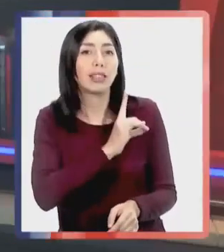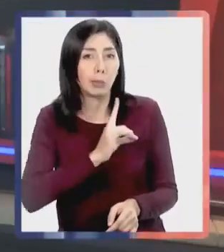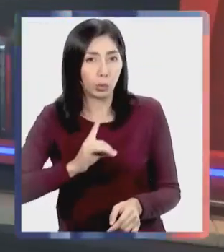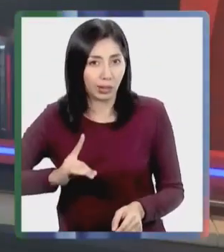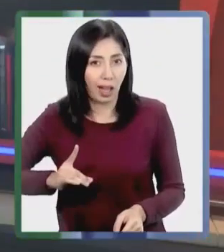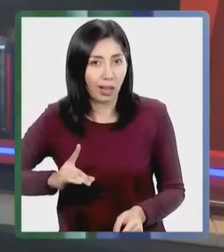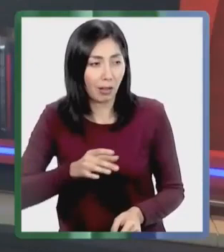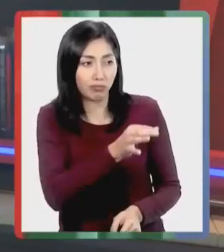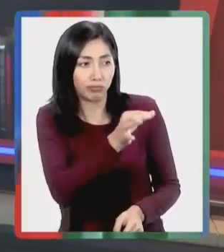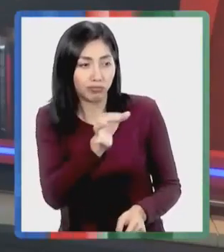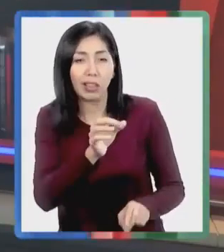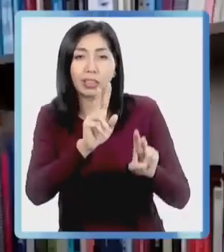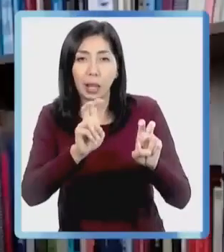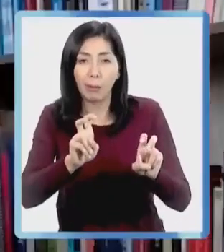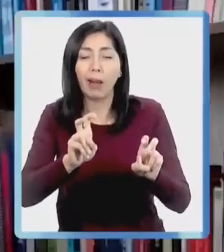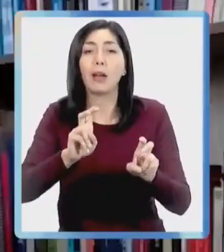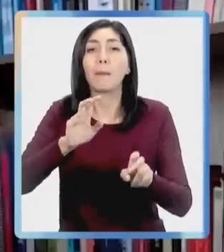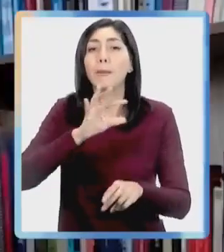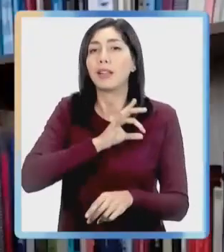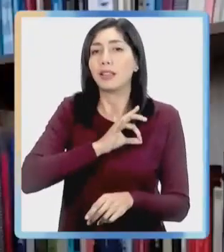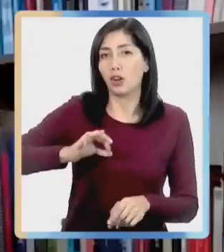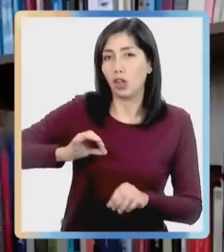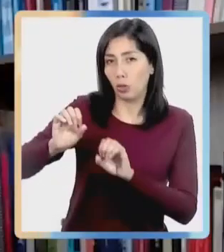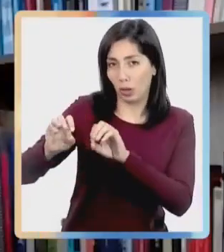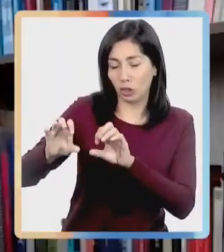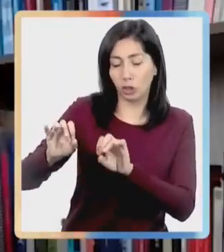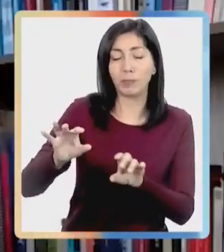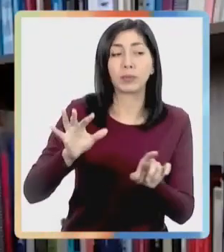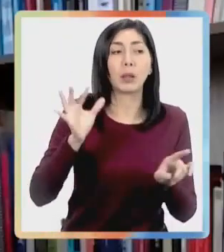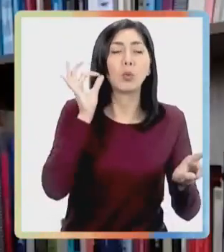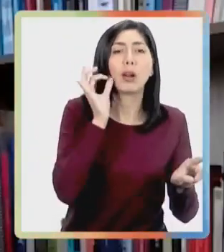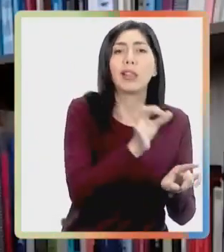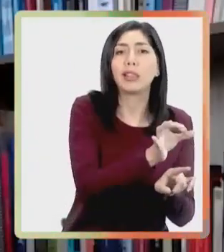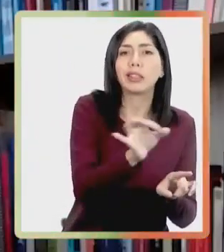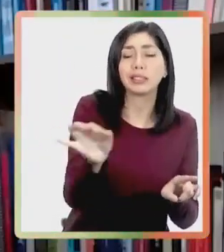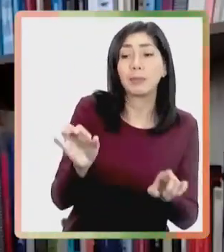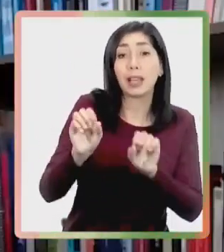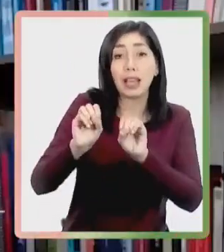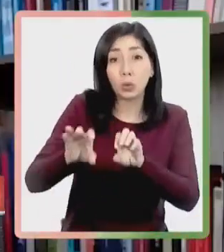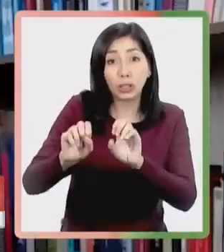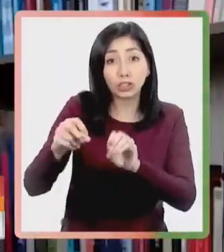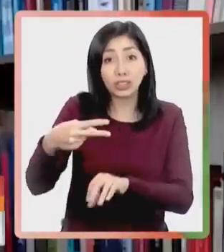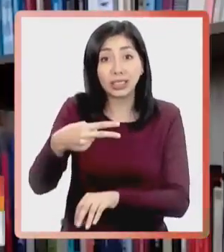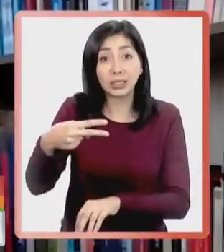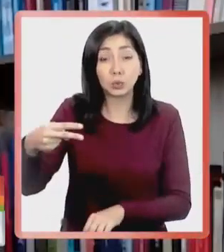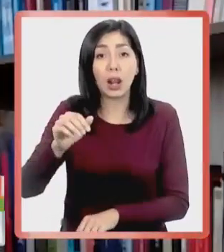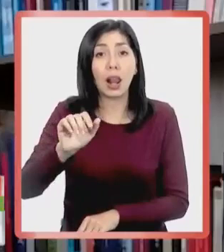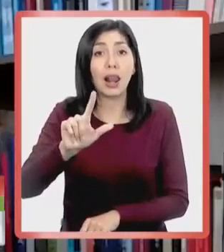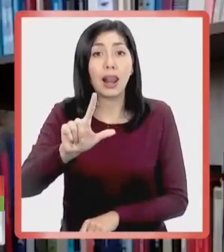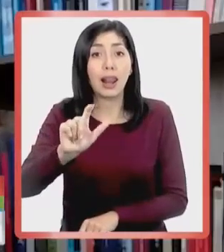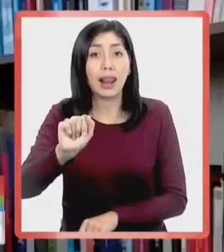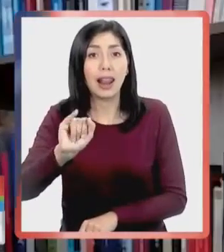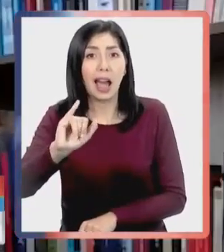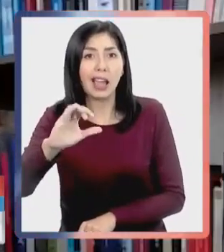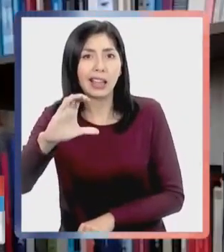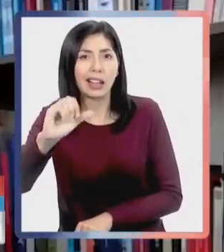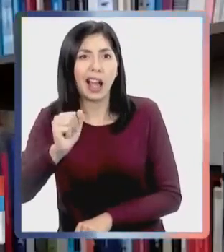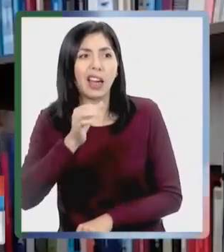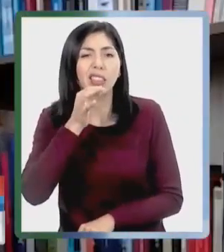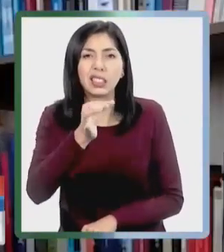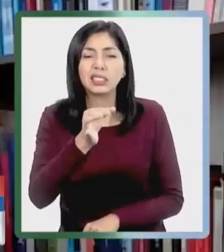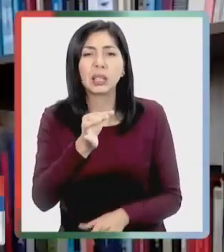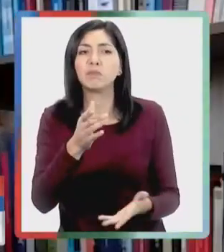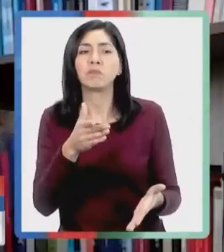todo el tema que se está hablando del Ministerio de Educación, que decía que la educación sexual laica restringía la libertad de las